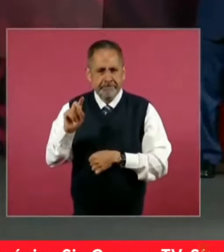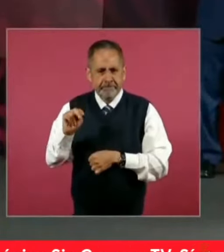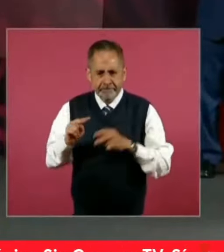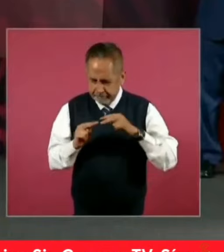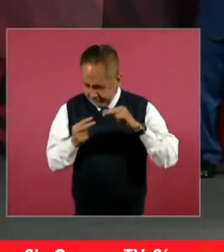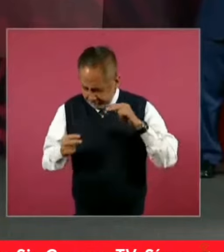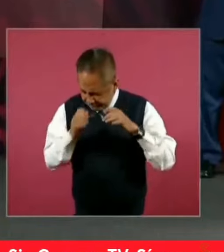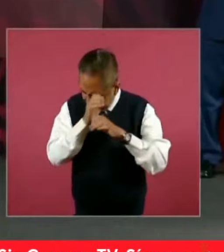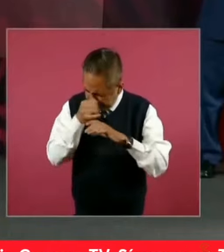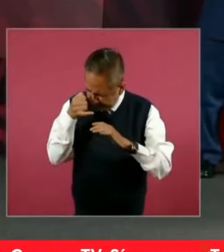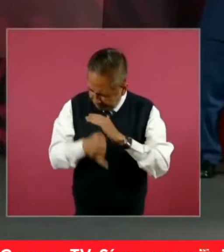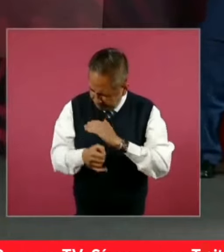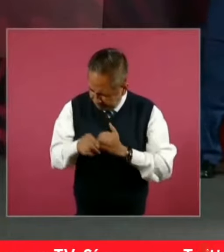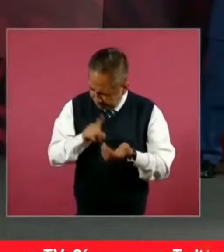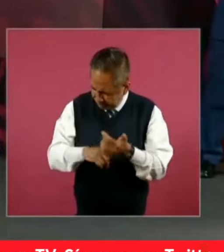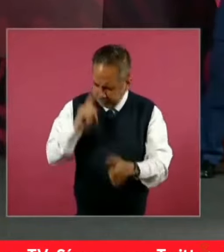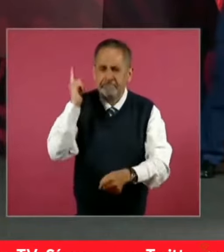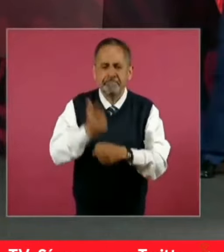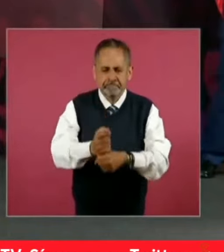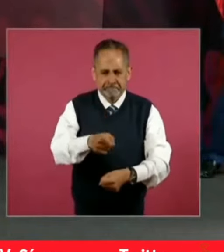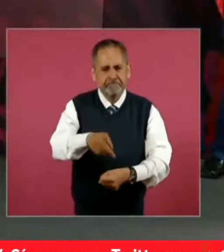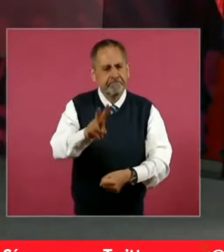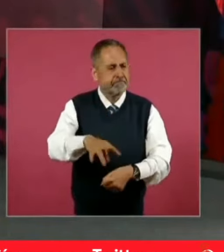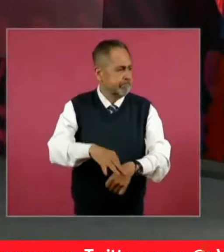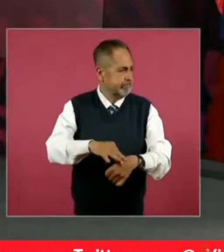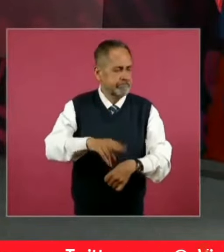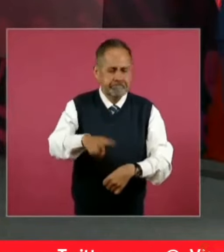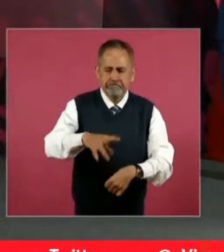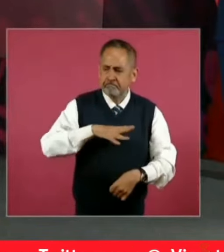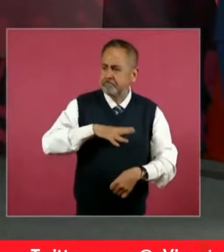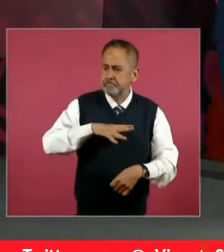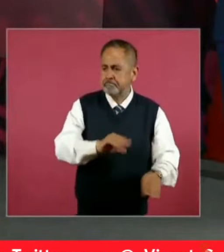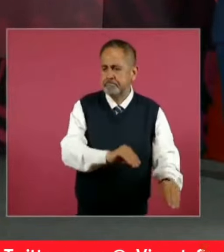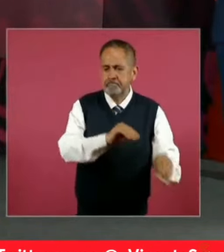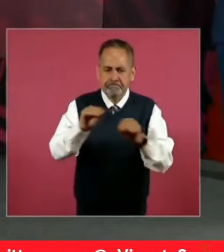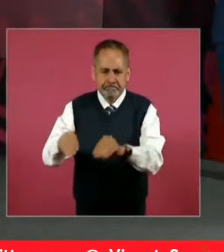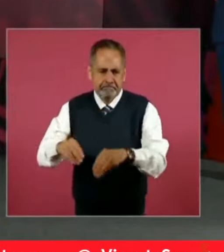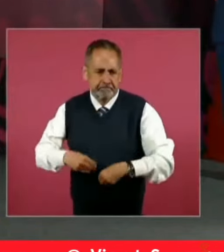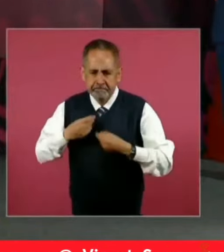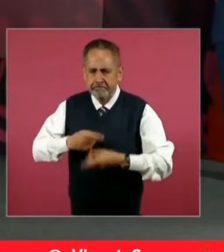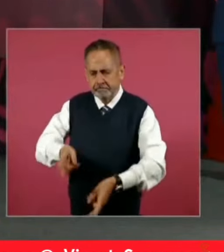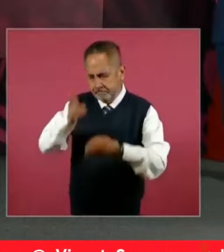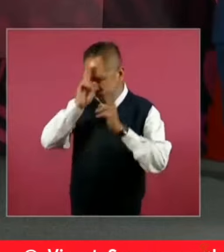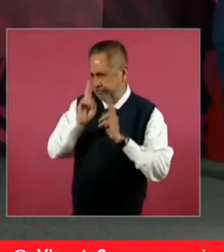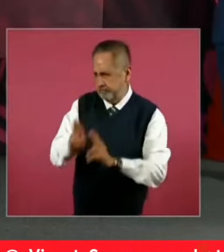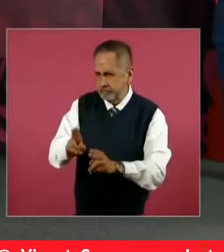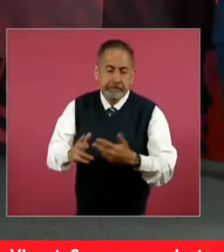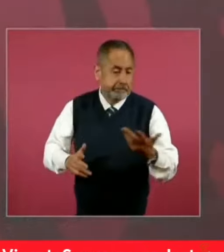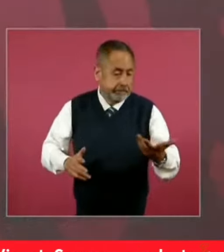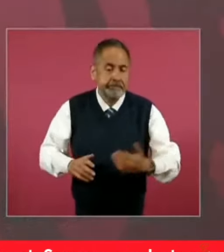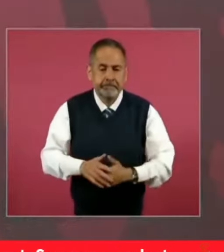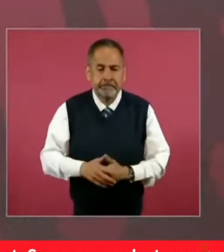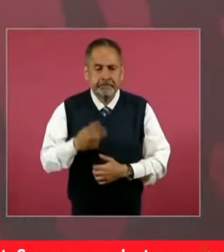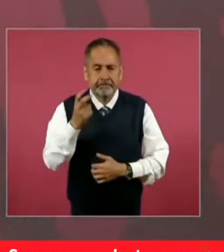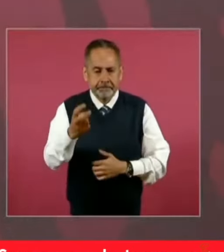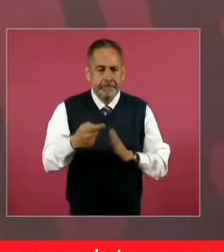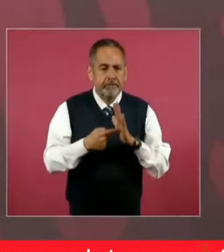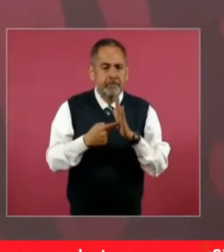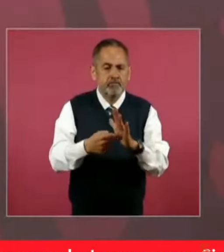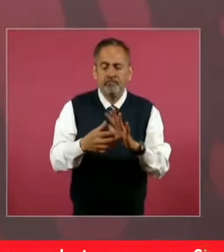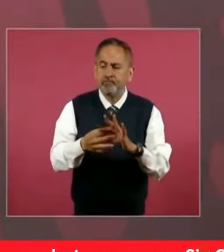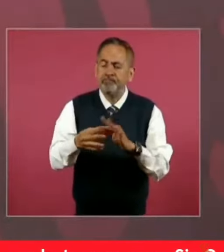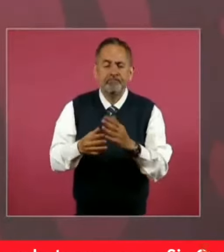para que podamos encontrar, como decimos, y reivindicar a estos próceres. Es así como nosotros estamos dándole, como